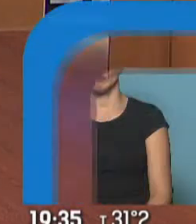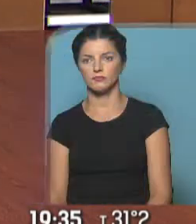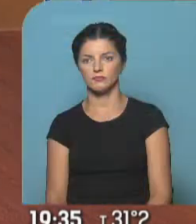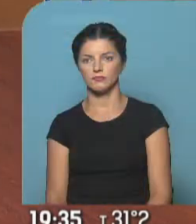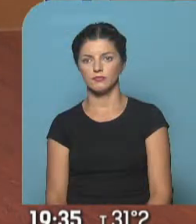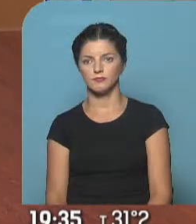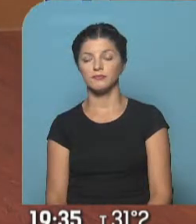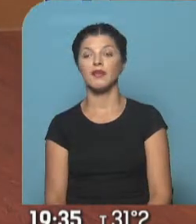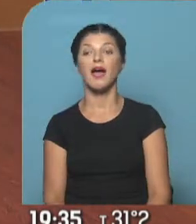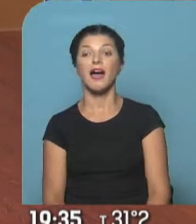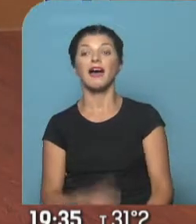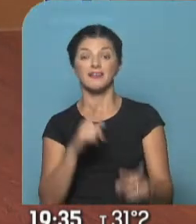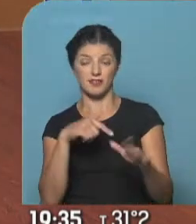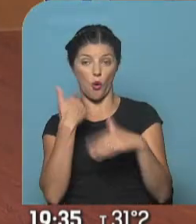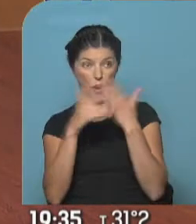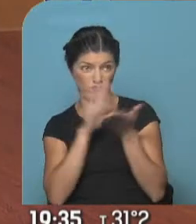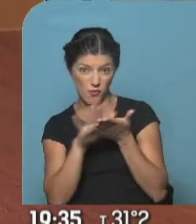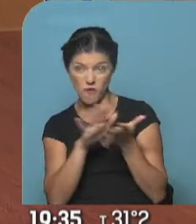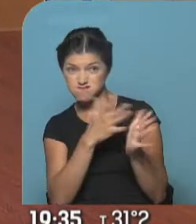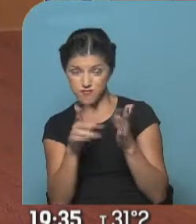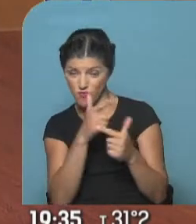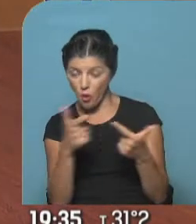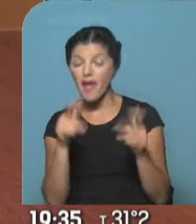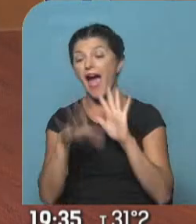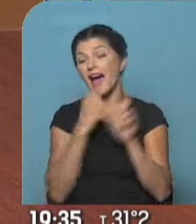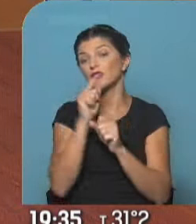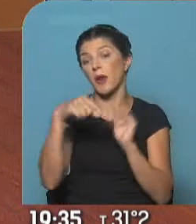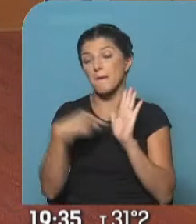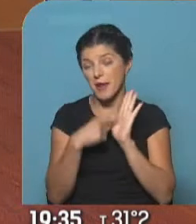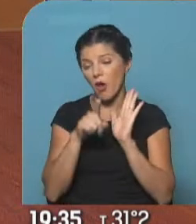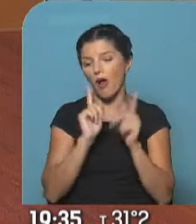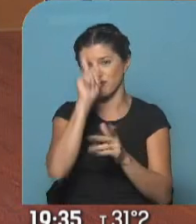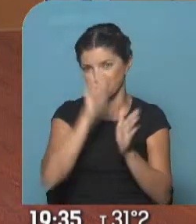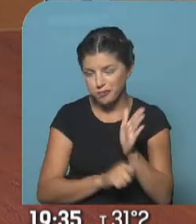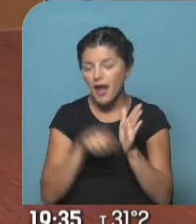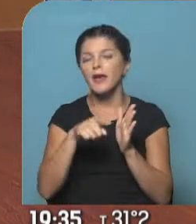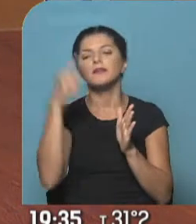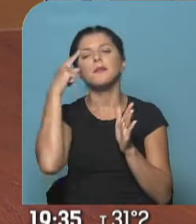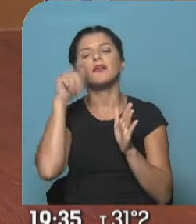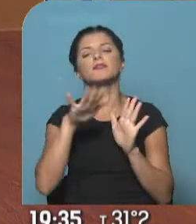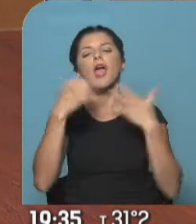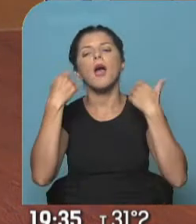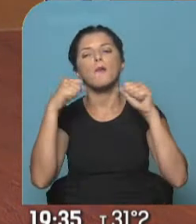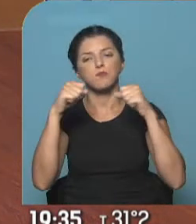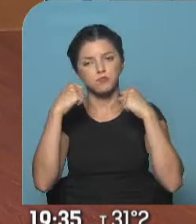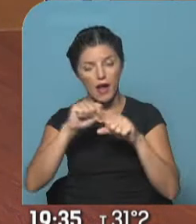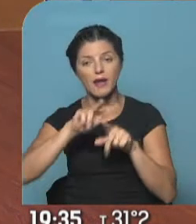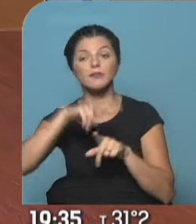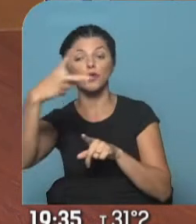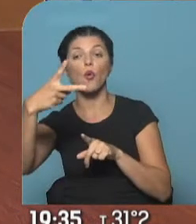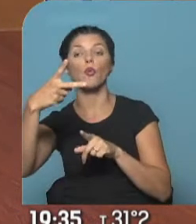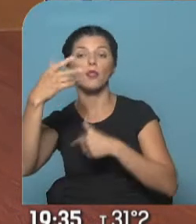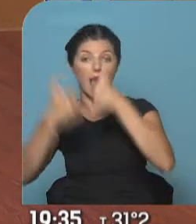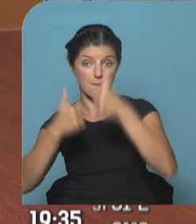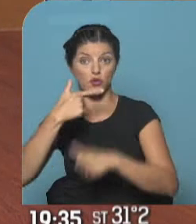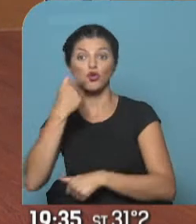sin caras nuevas, pero con muchas negociaciones iniciadas. River arrancó otra vez la pretemporada de cara a lo que será esta segunda parte de la Superliga, donde está